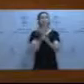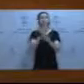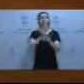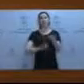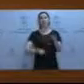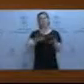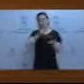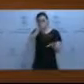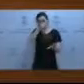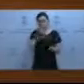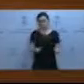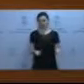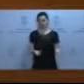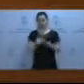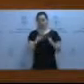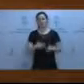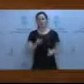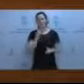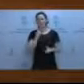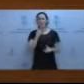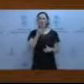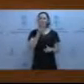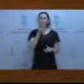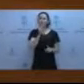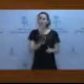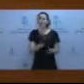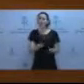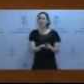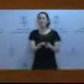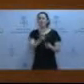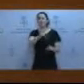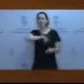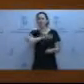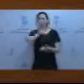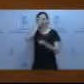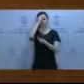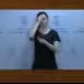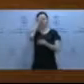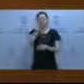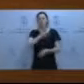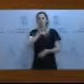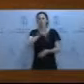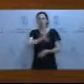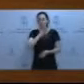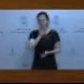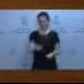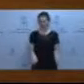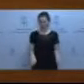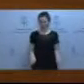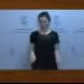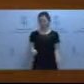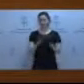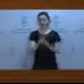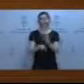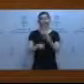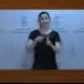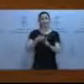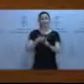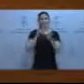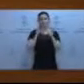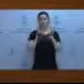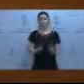socialista, venía a decir algo así como ¿cómo se nos había ocurrido tremenda idea? Que además de suponer